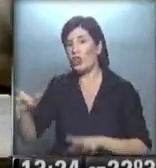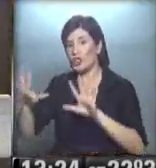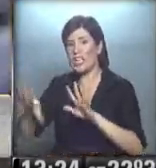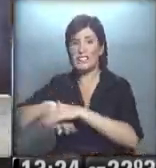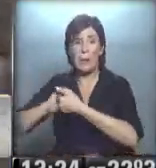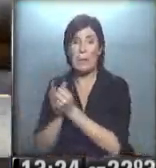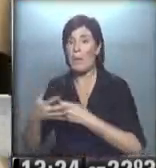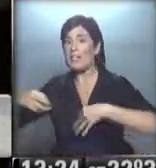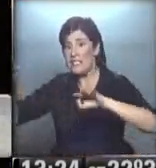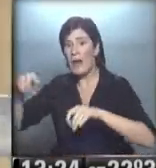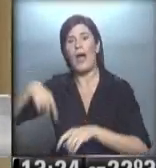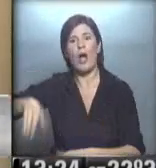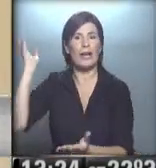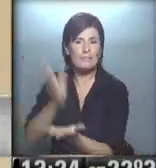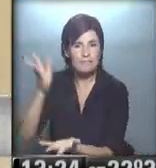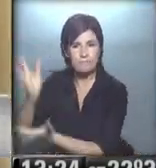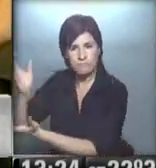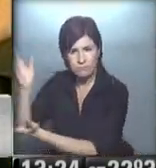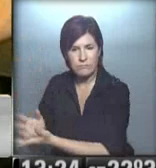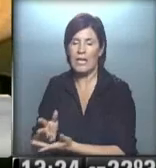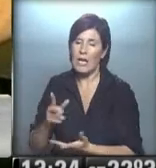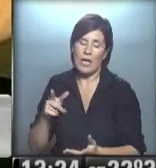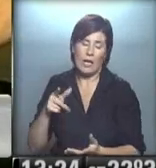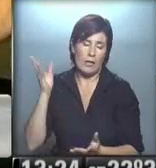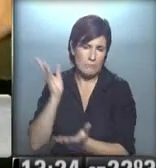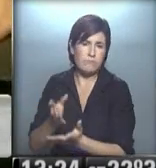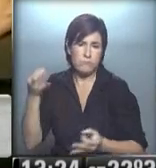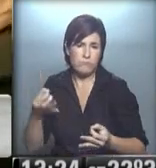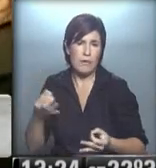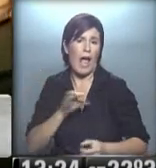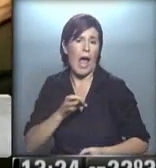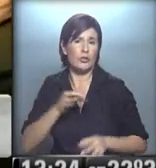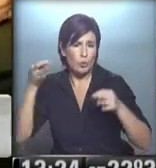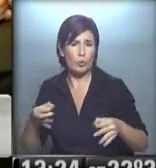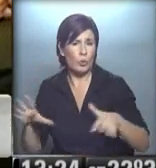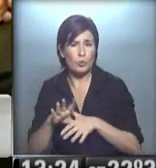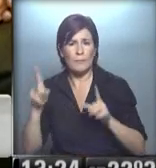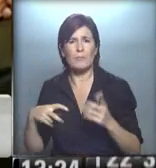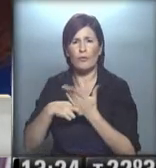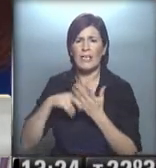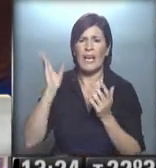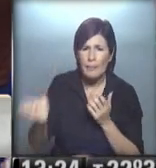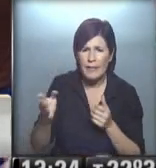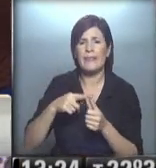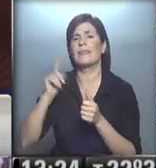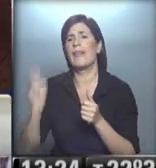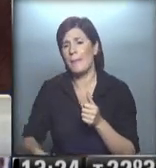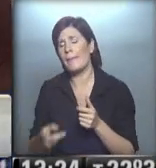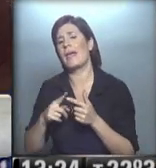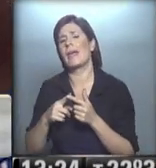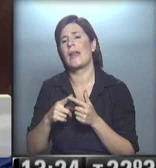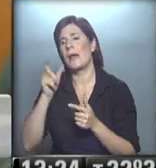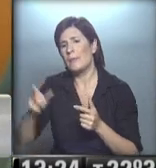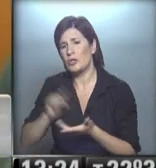pedida por el fiscal, pero también de lo que reclamó la querella que encabeza Susana Trimarco al detener en forma preventiva a 9 de los 10 imputados